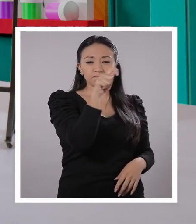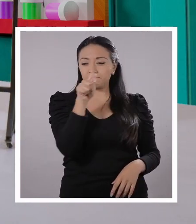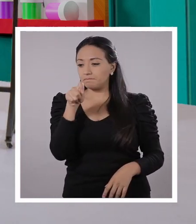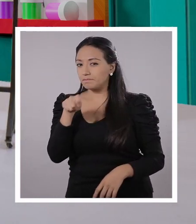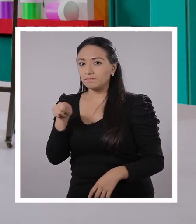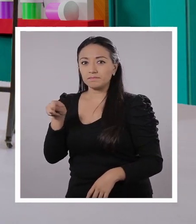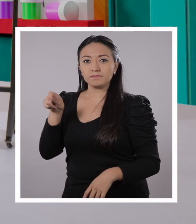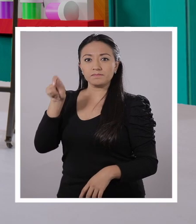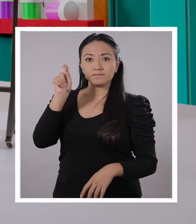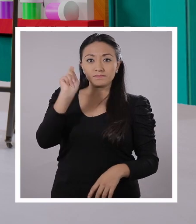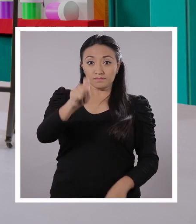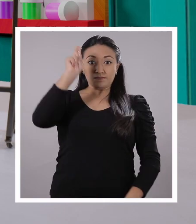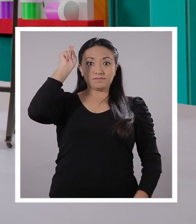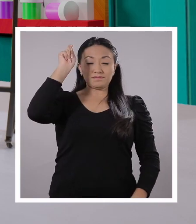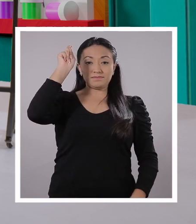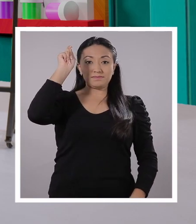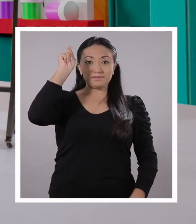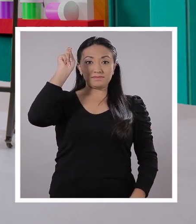lara.